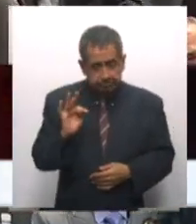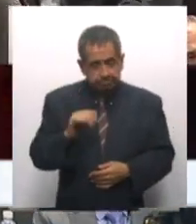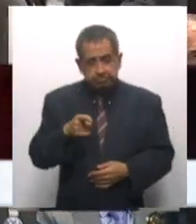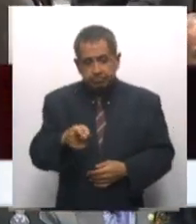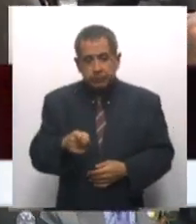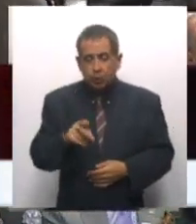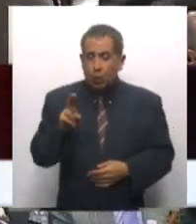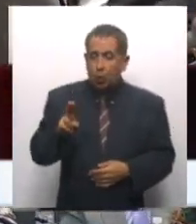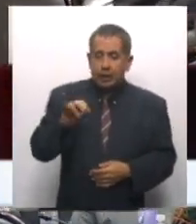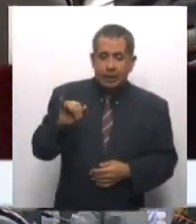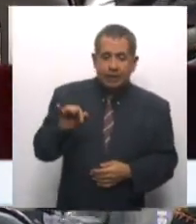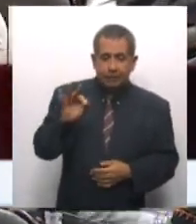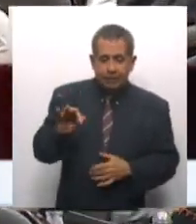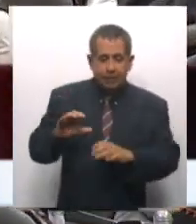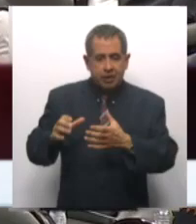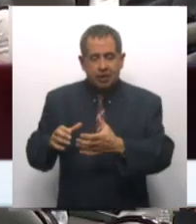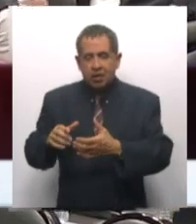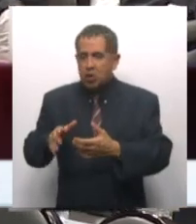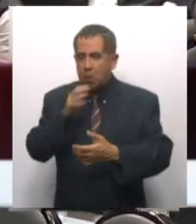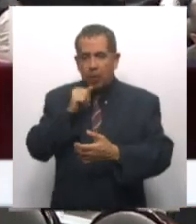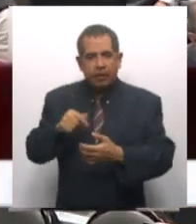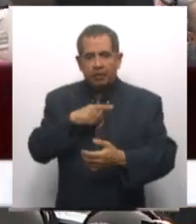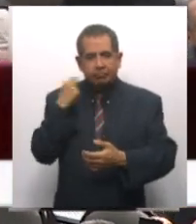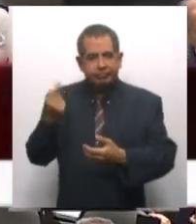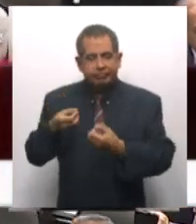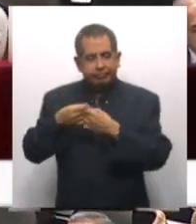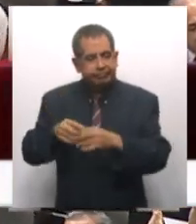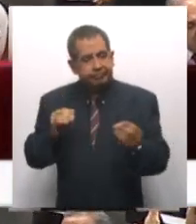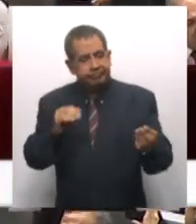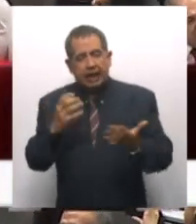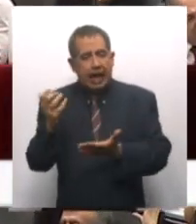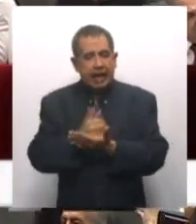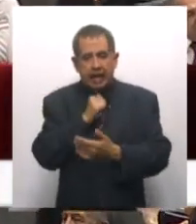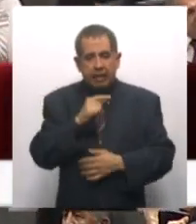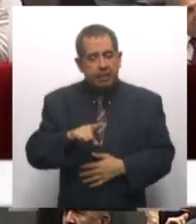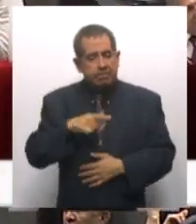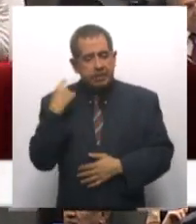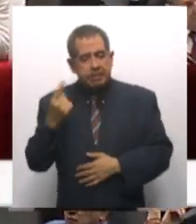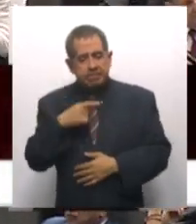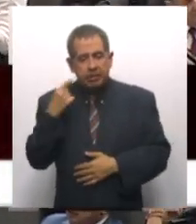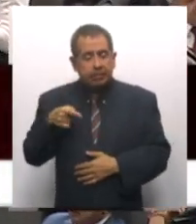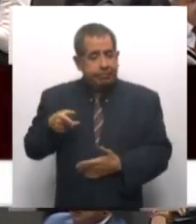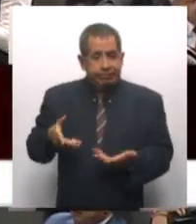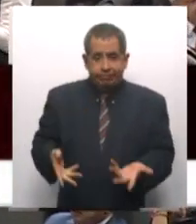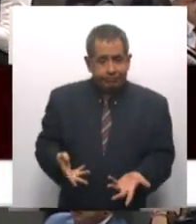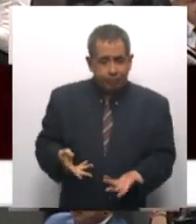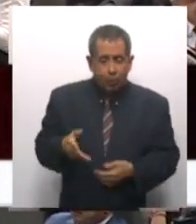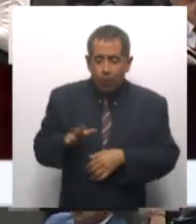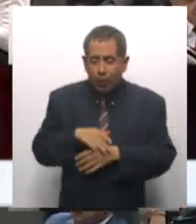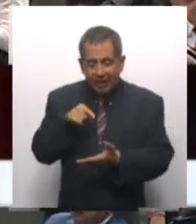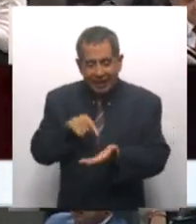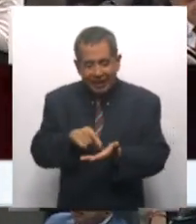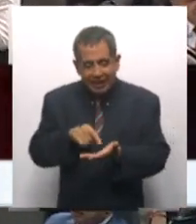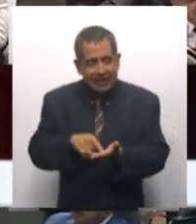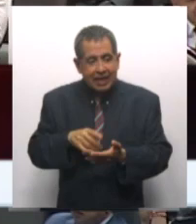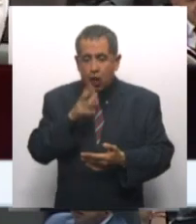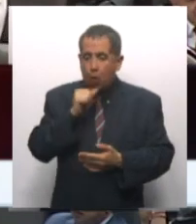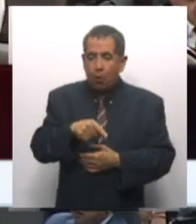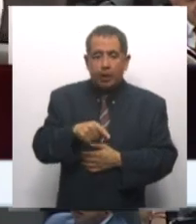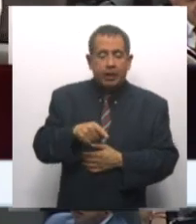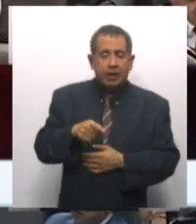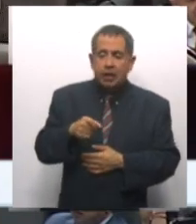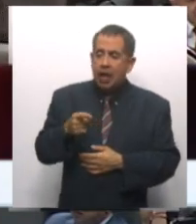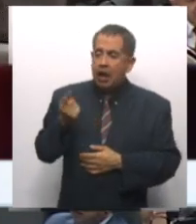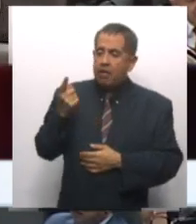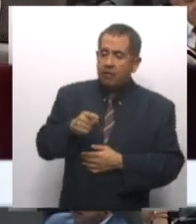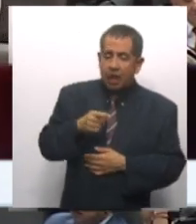la Unidad de Inteligencia Financiera perderá ante los tribunales sus casos porque una autoridad no fue